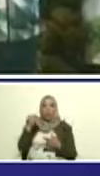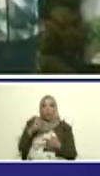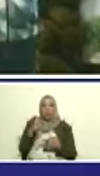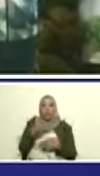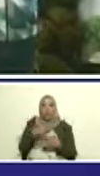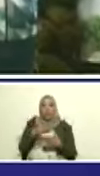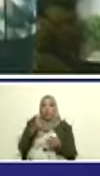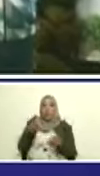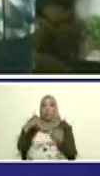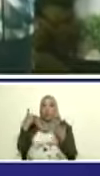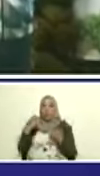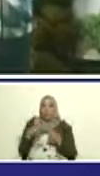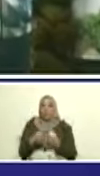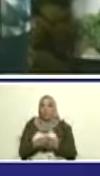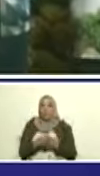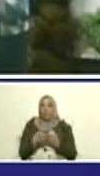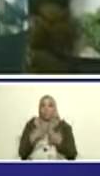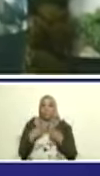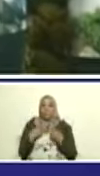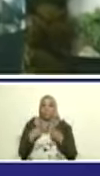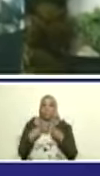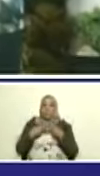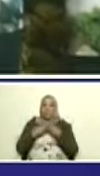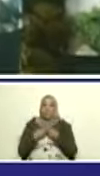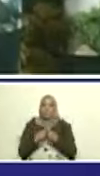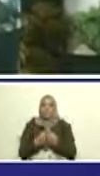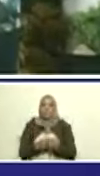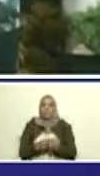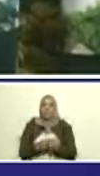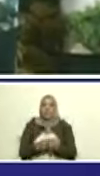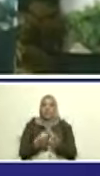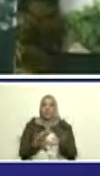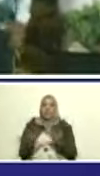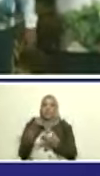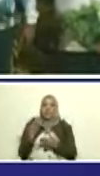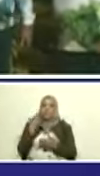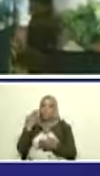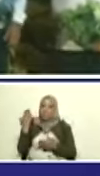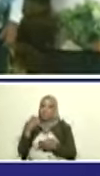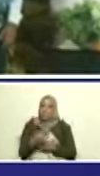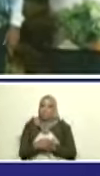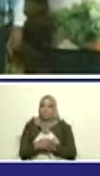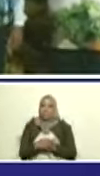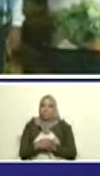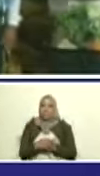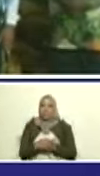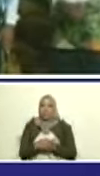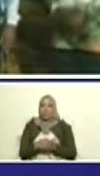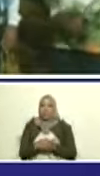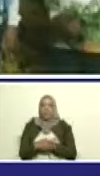el gobernador de La Guaira. ¡Adelante, Anaíl!